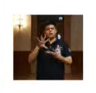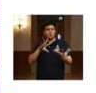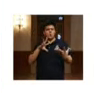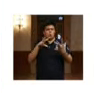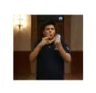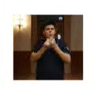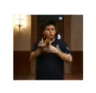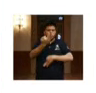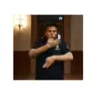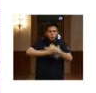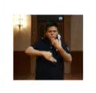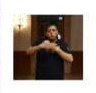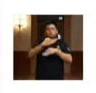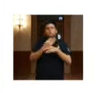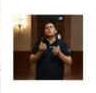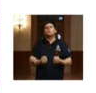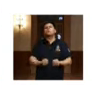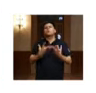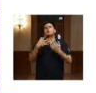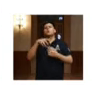gran total de